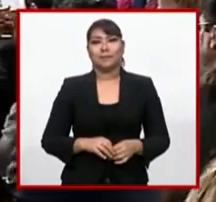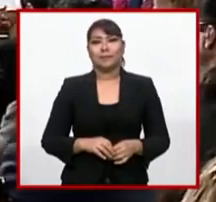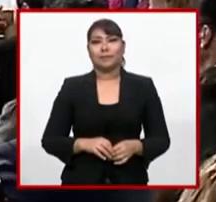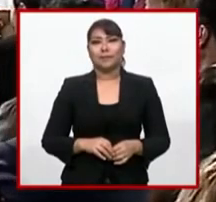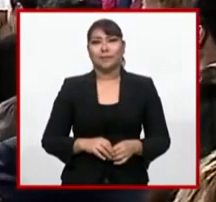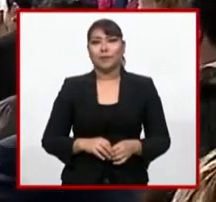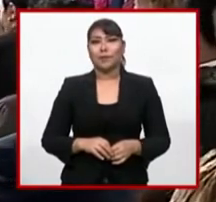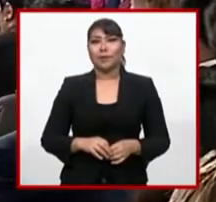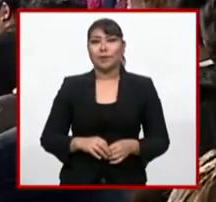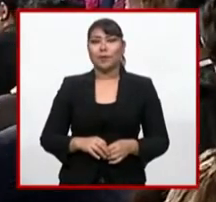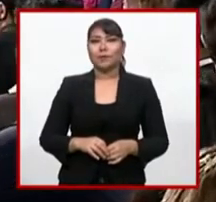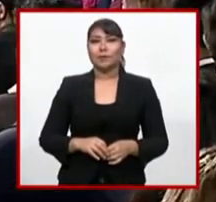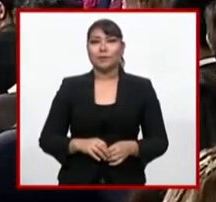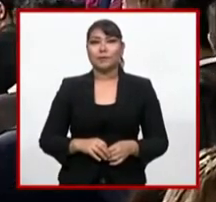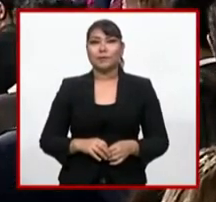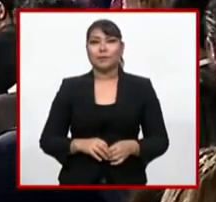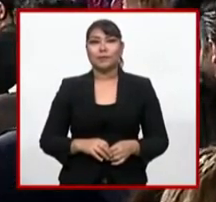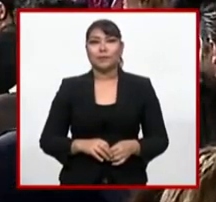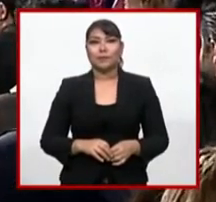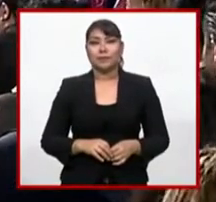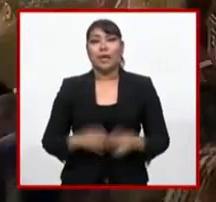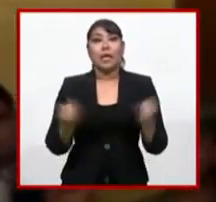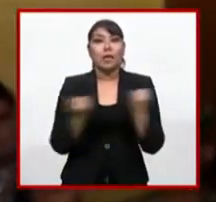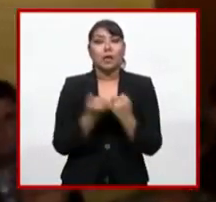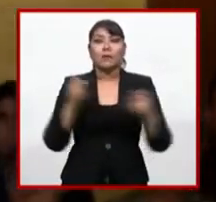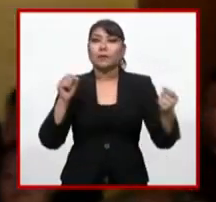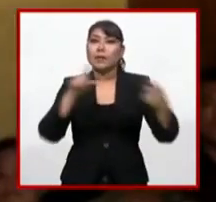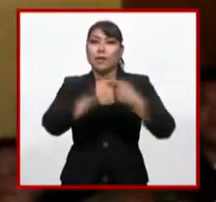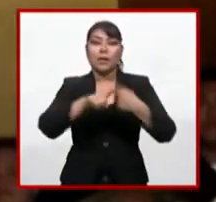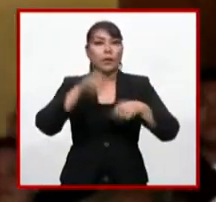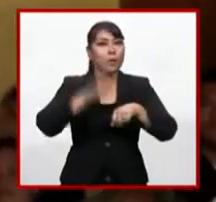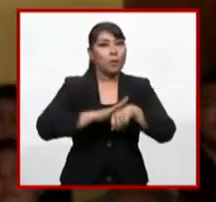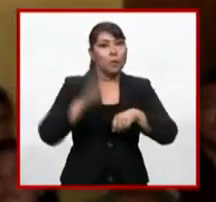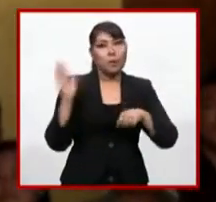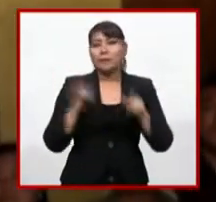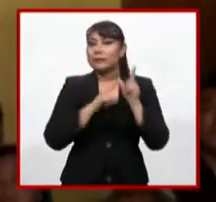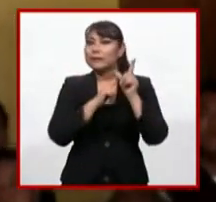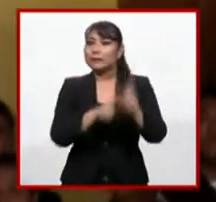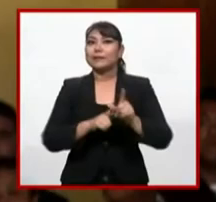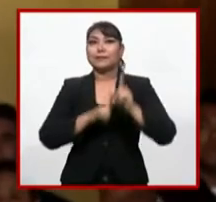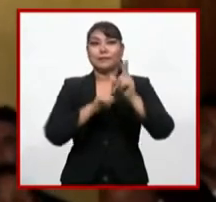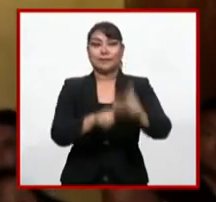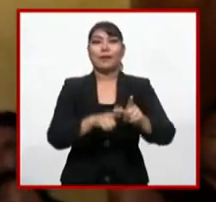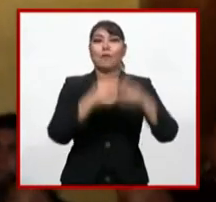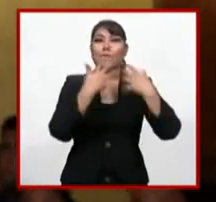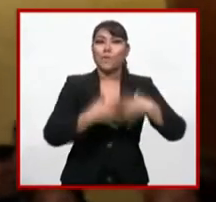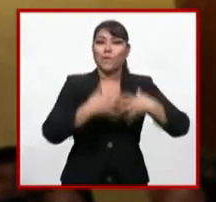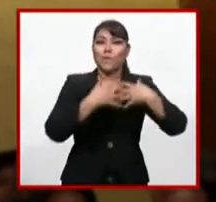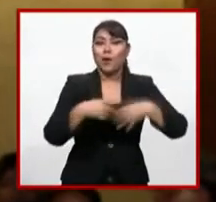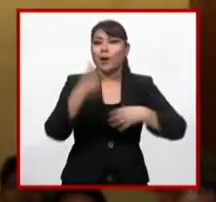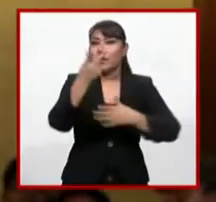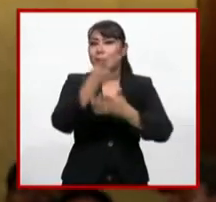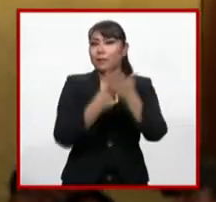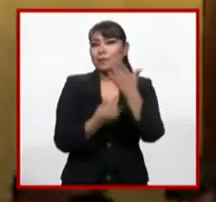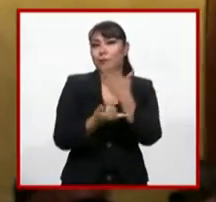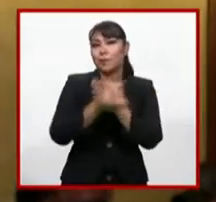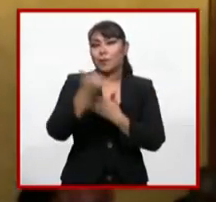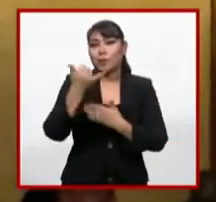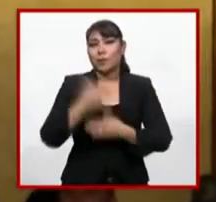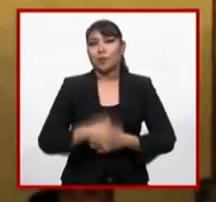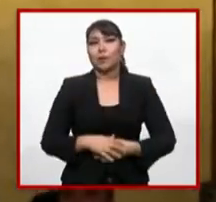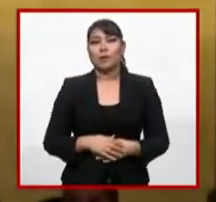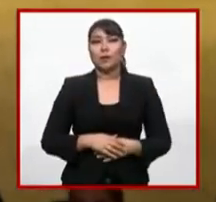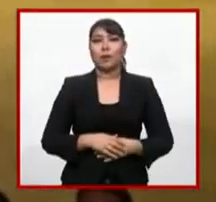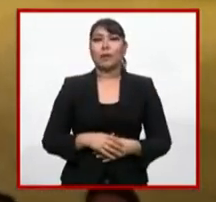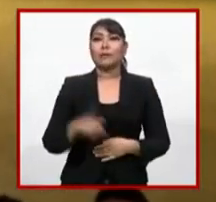el área de contenedores, la plancha de Salina Cruz, también ya arrancó. Este proyecto está estimado en